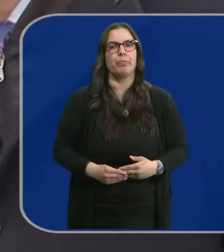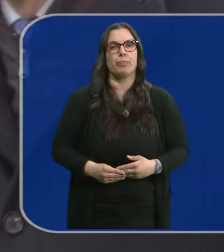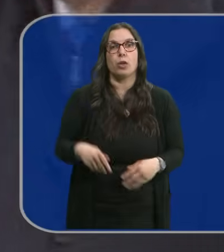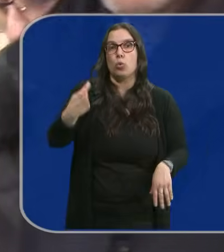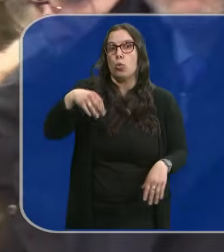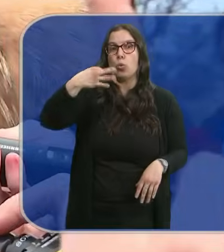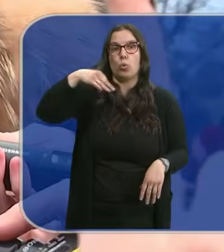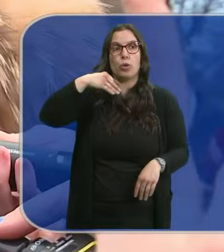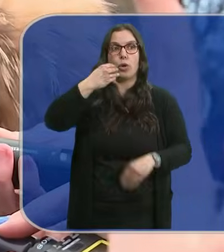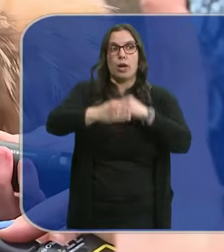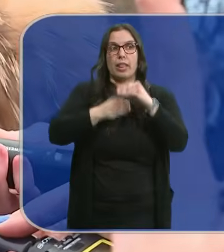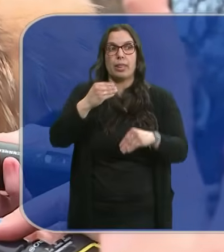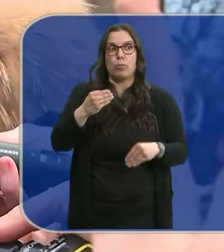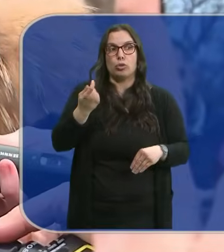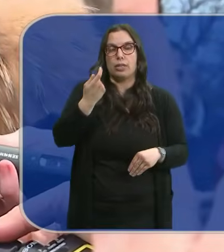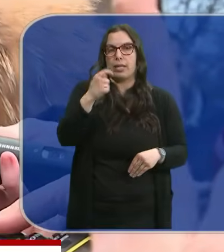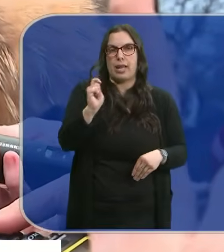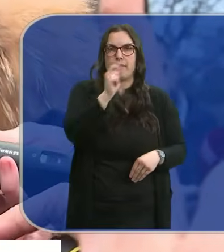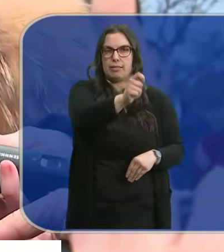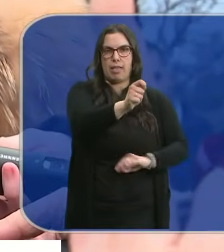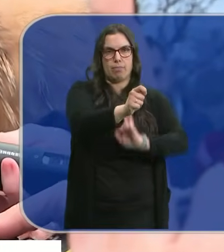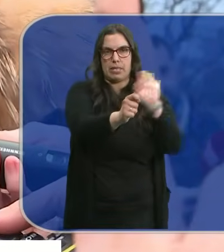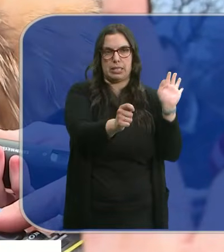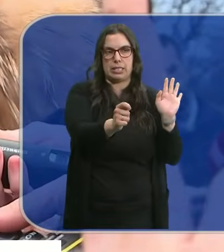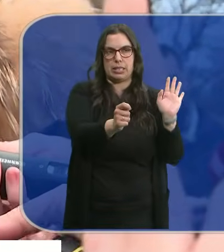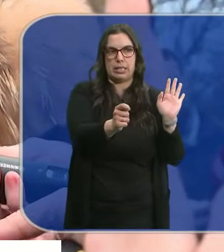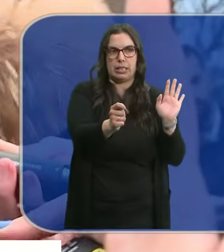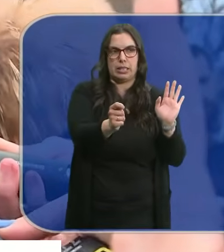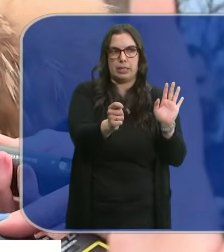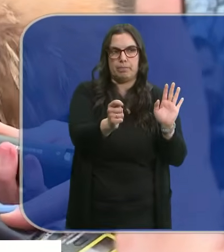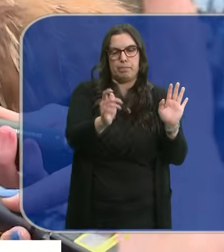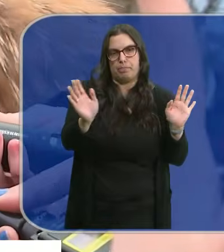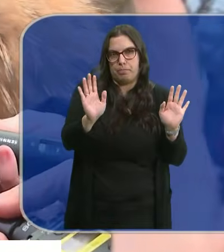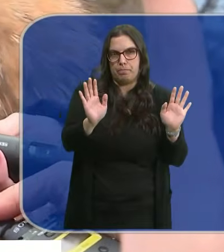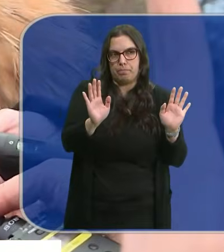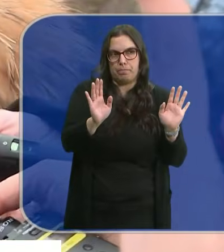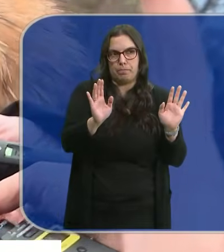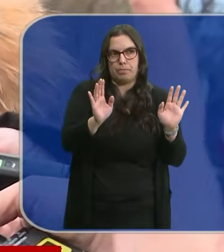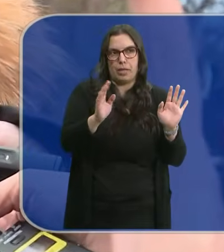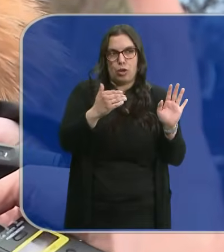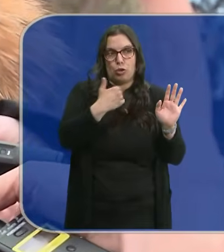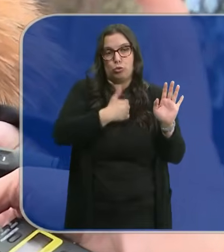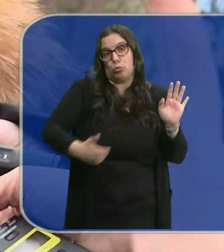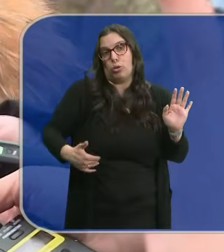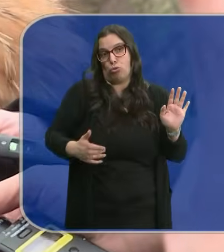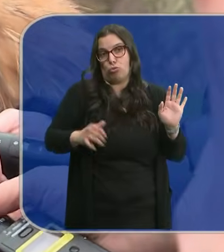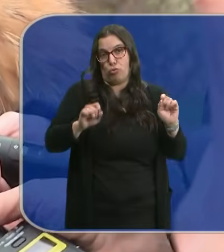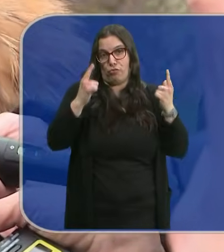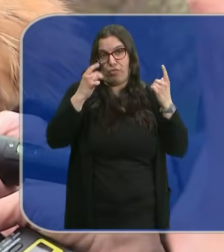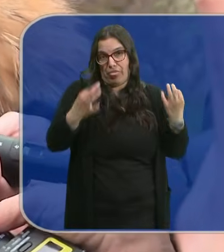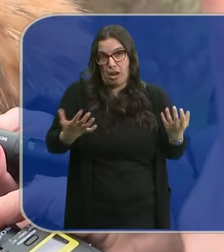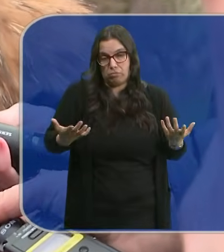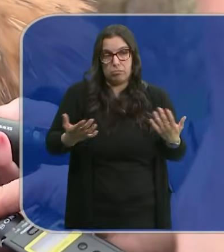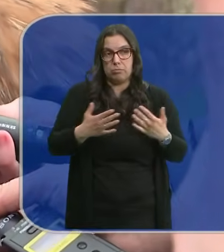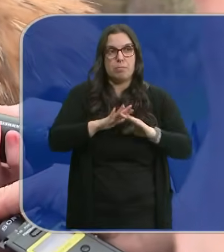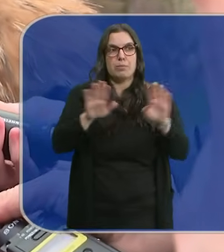que tenemos que hacer con ellas con ellos es entregar las llaves a los legítimos propietarios.